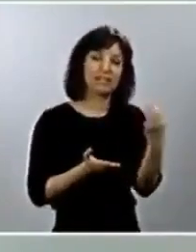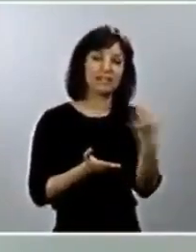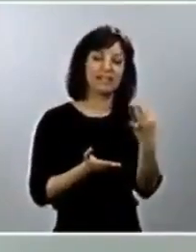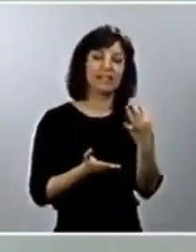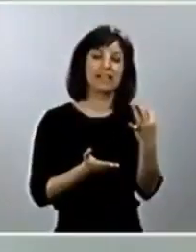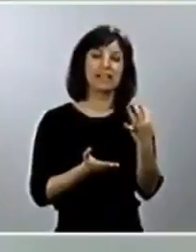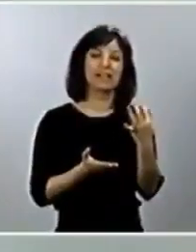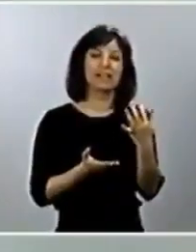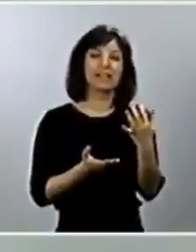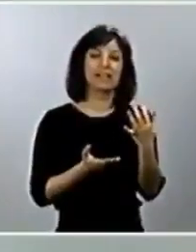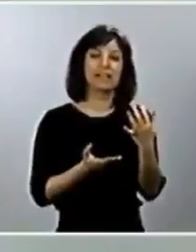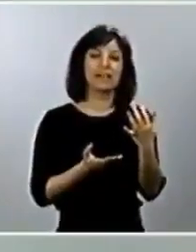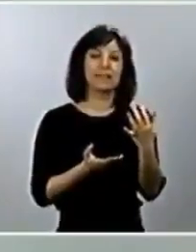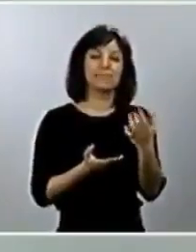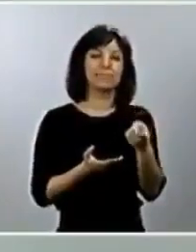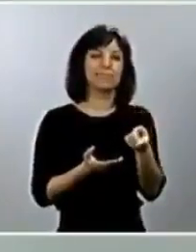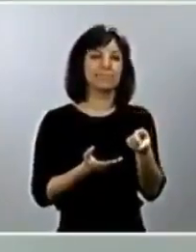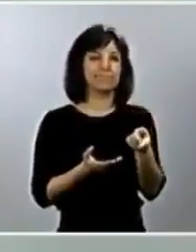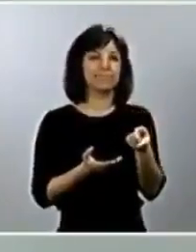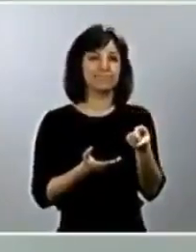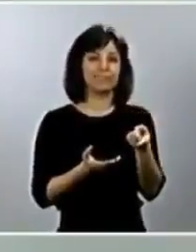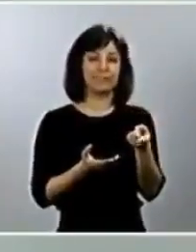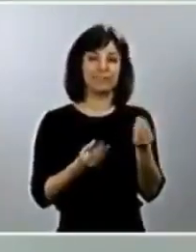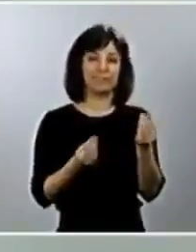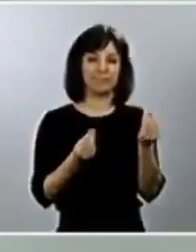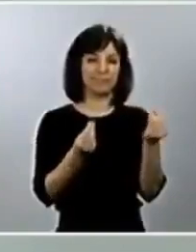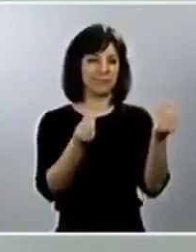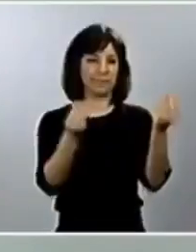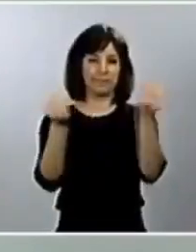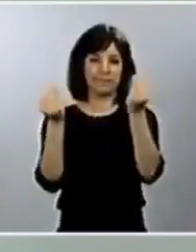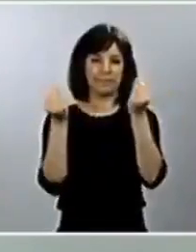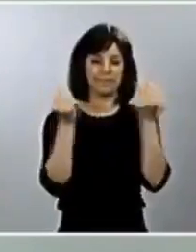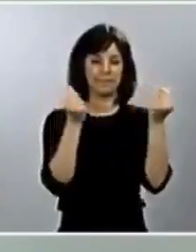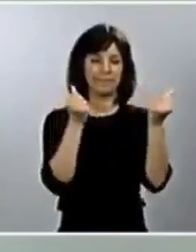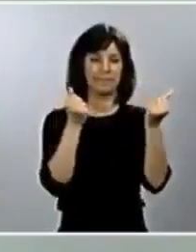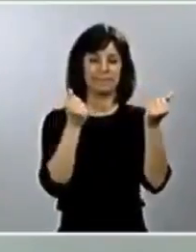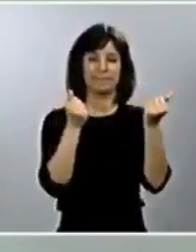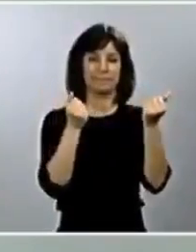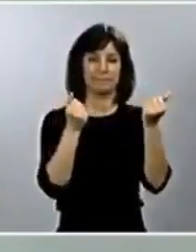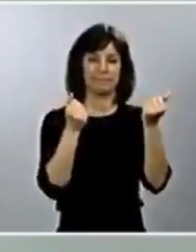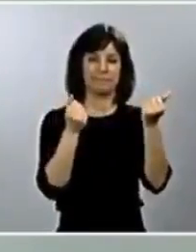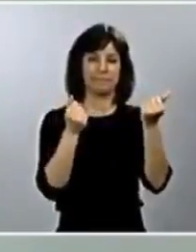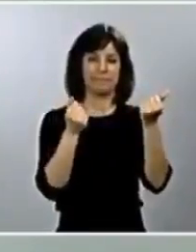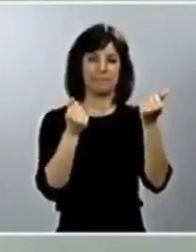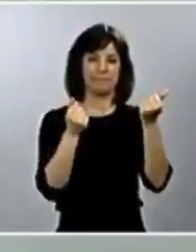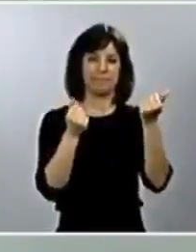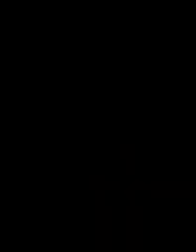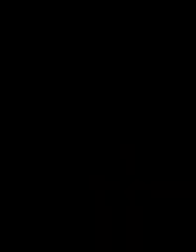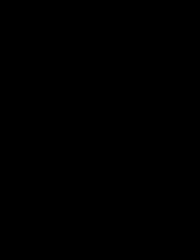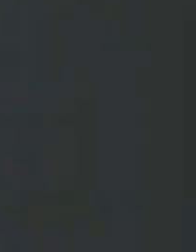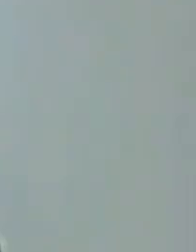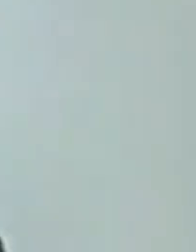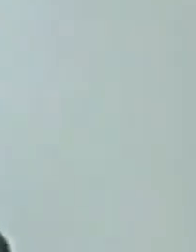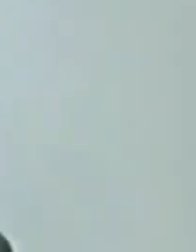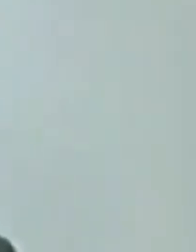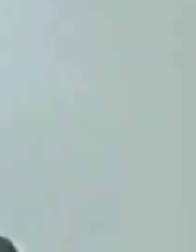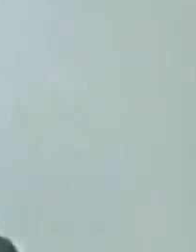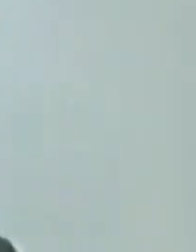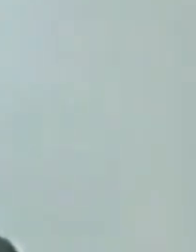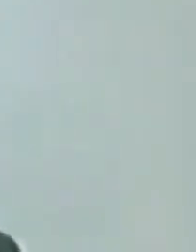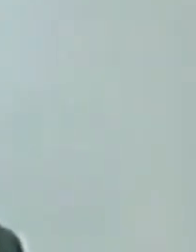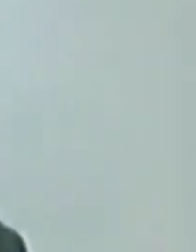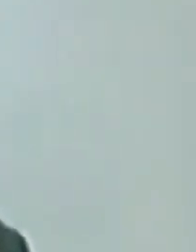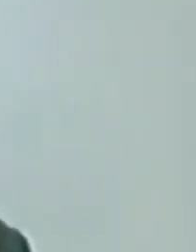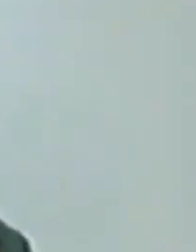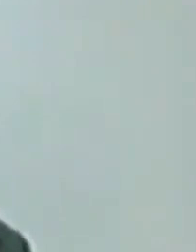minimizar ese clima contrario a la gestión de crisis por parte del Gobierno. Es